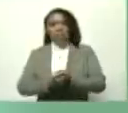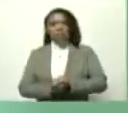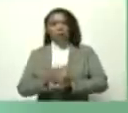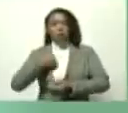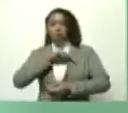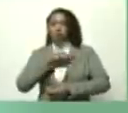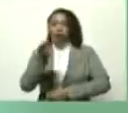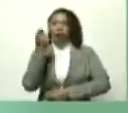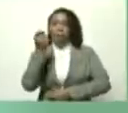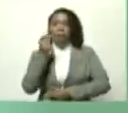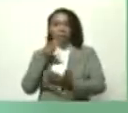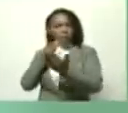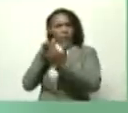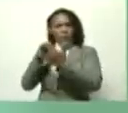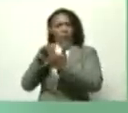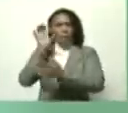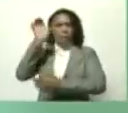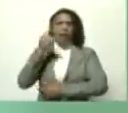jamás hemos agredido a país alguno.